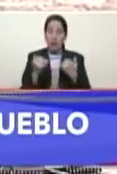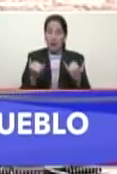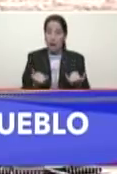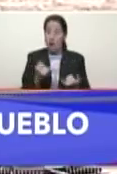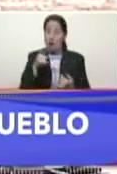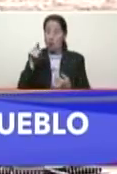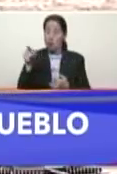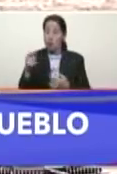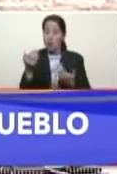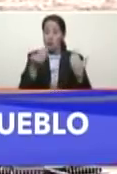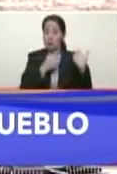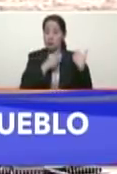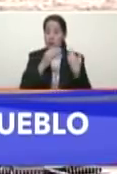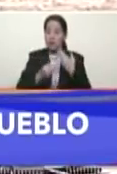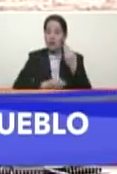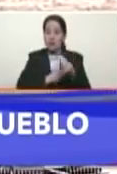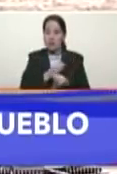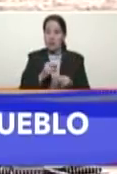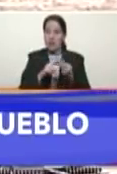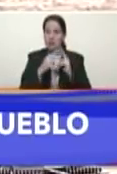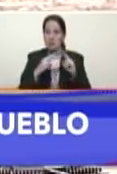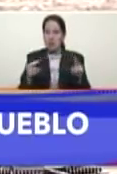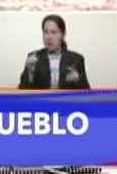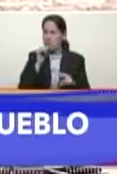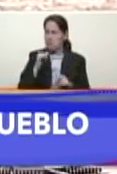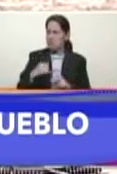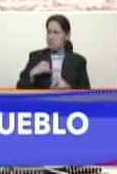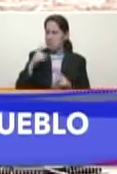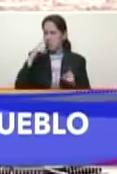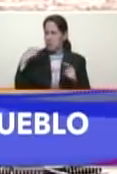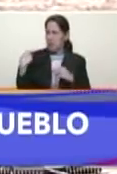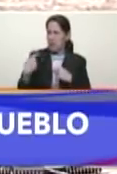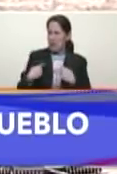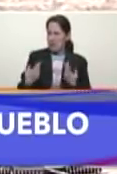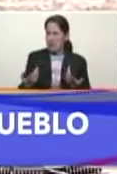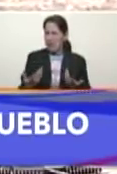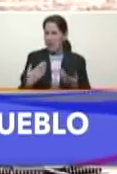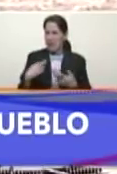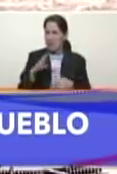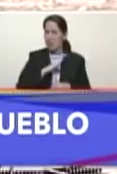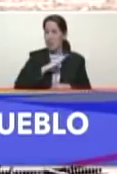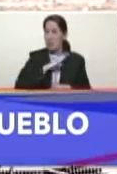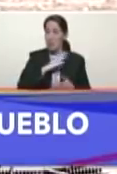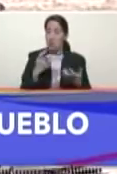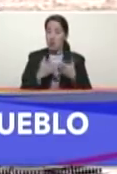paz ustedes y no acusen a Venezuela de su propia guerra. Es una guerra en